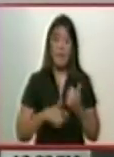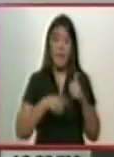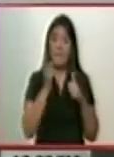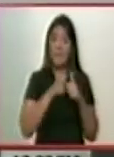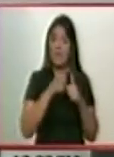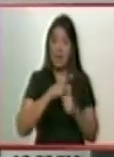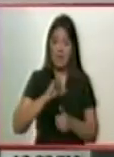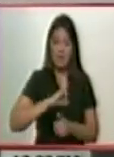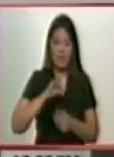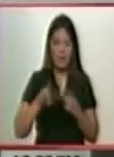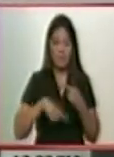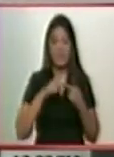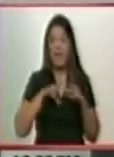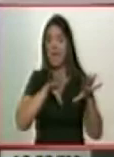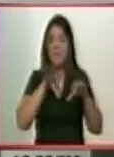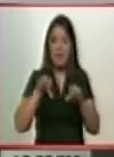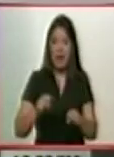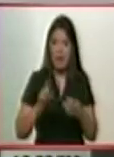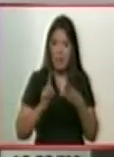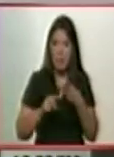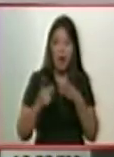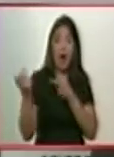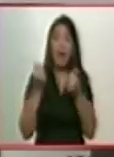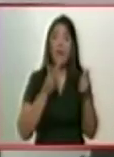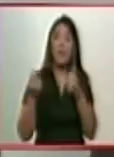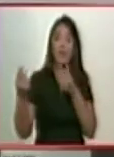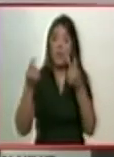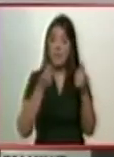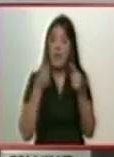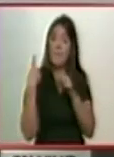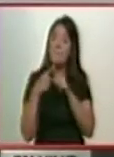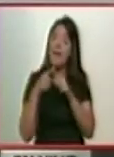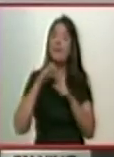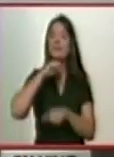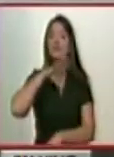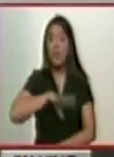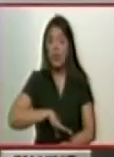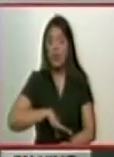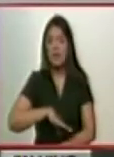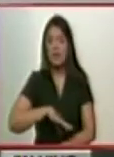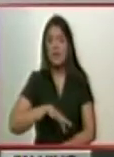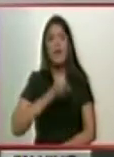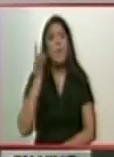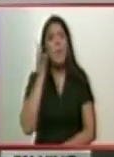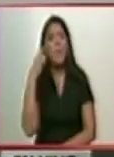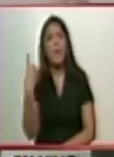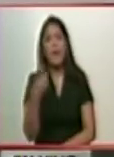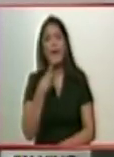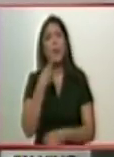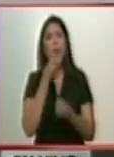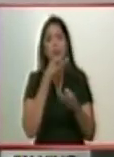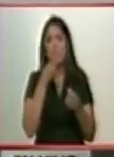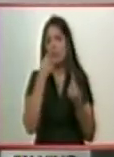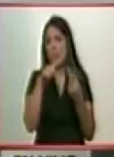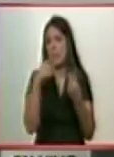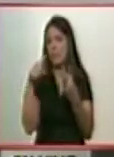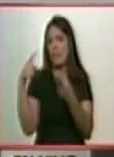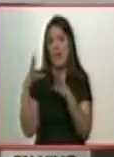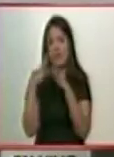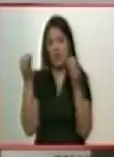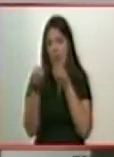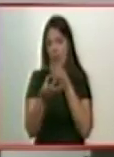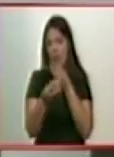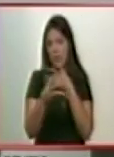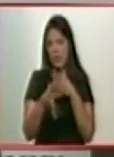imperial y economía geohistoria lo decía regresa ahora pero le decía a iraida mario en dos